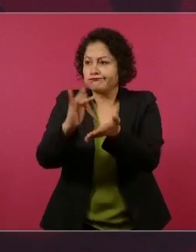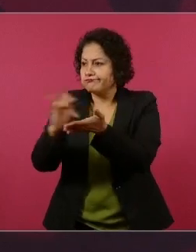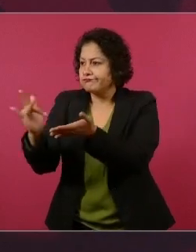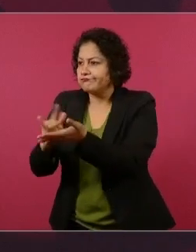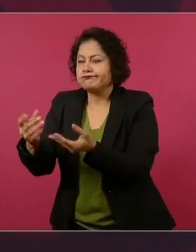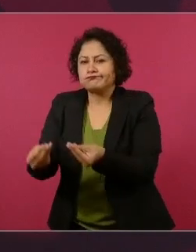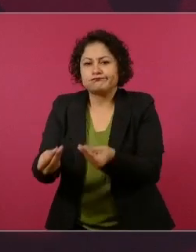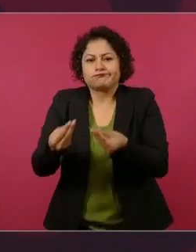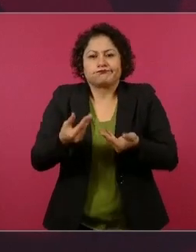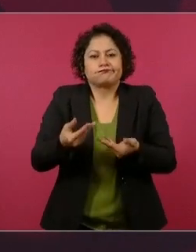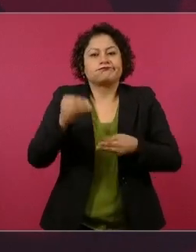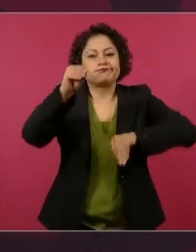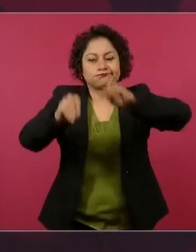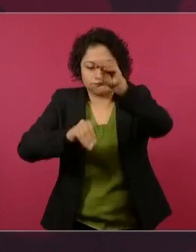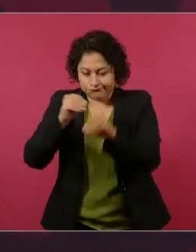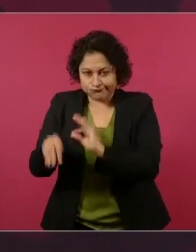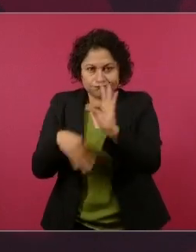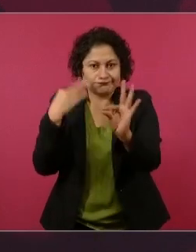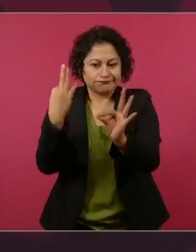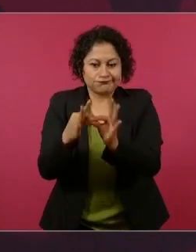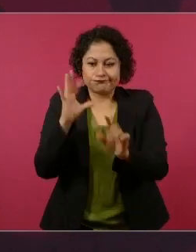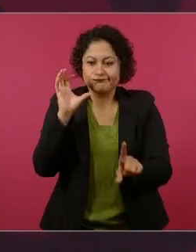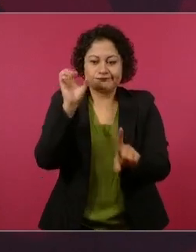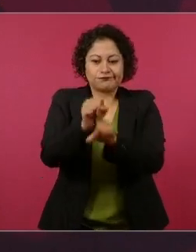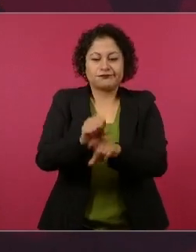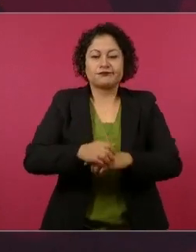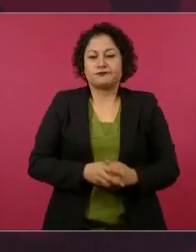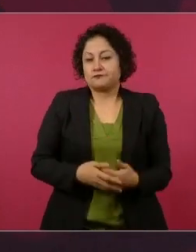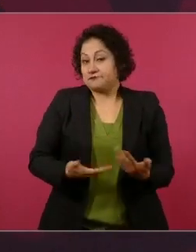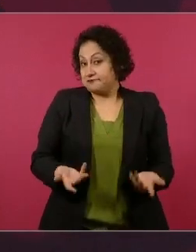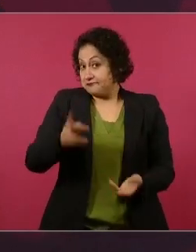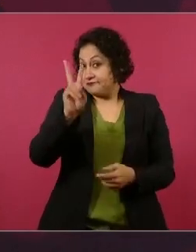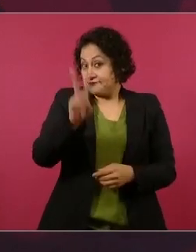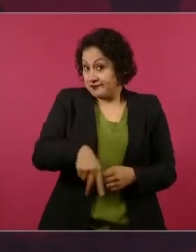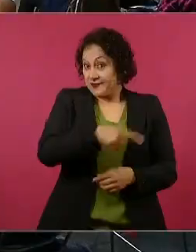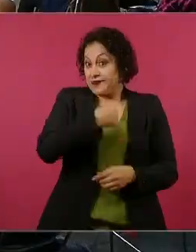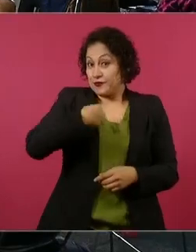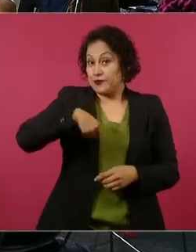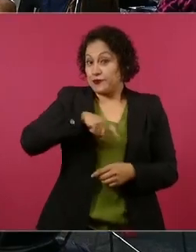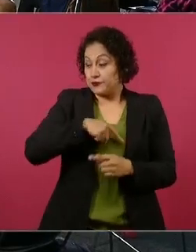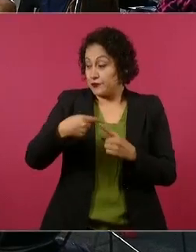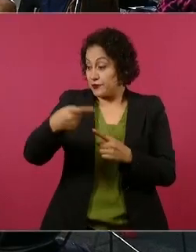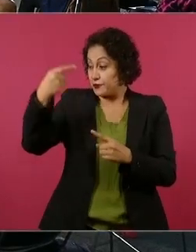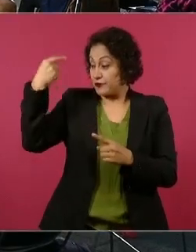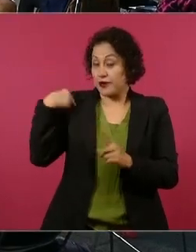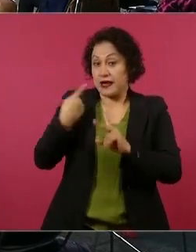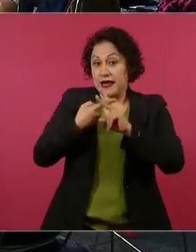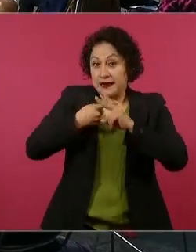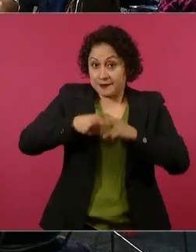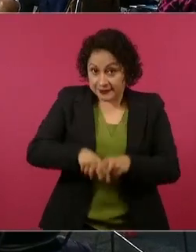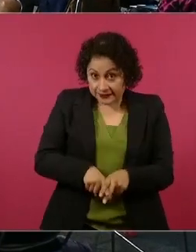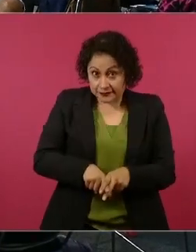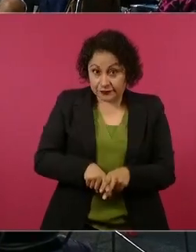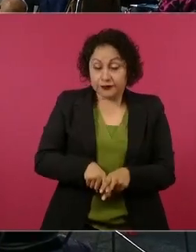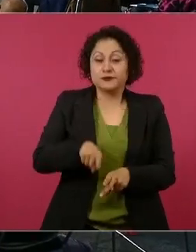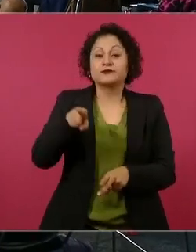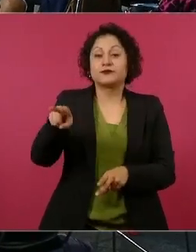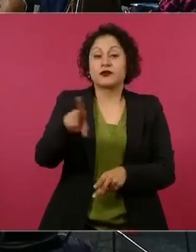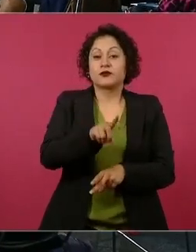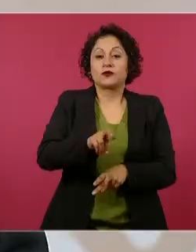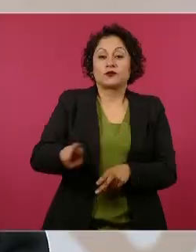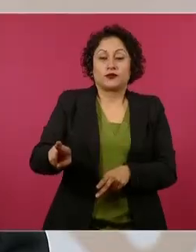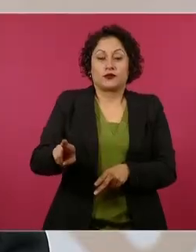Entonces, tuvimos la fortuna de que el doctor Víctor Manuel Lamolle,